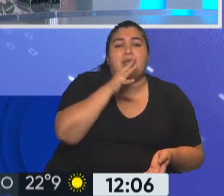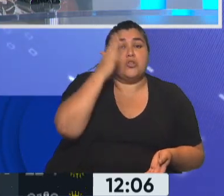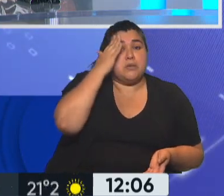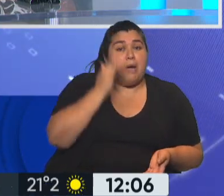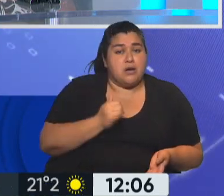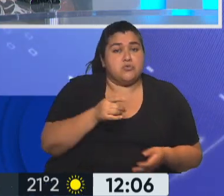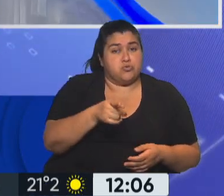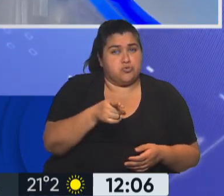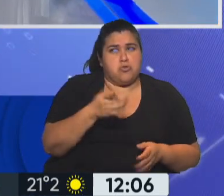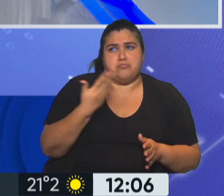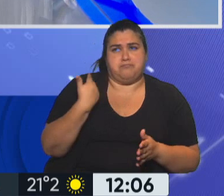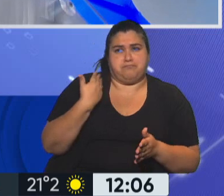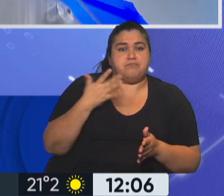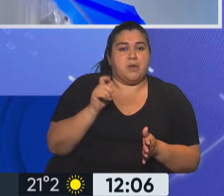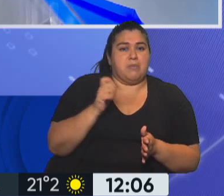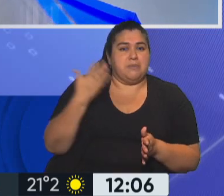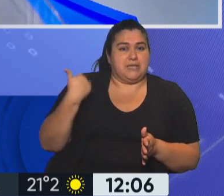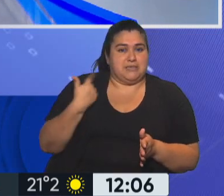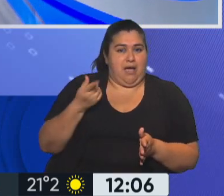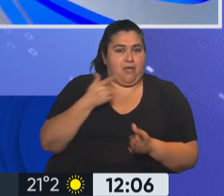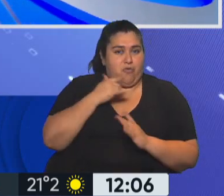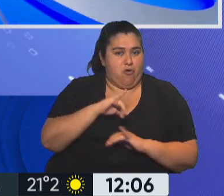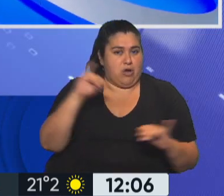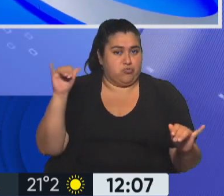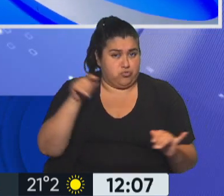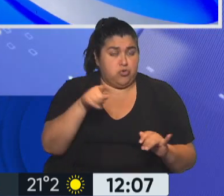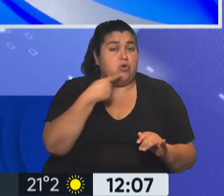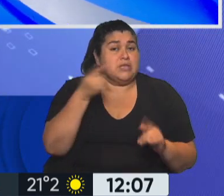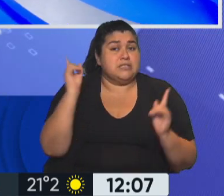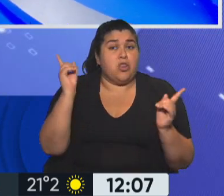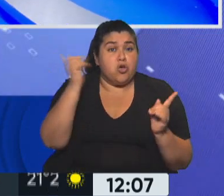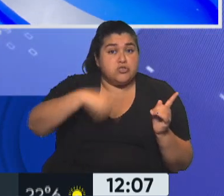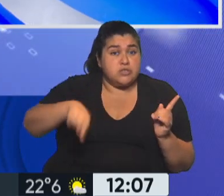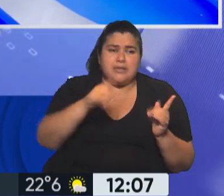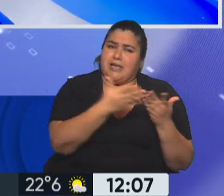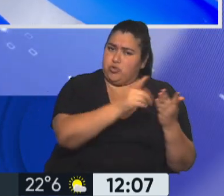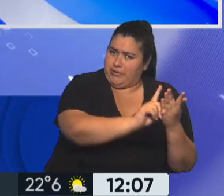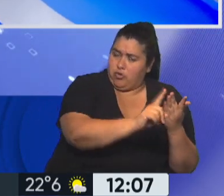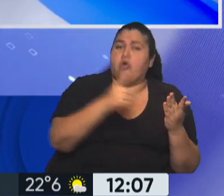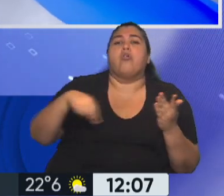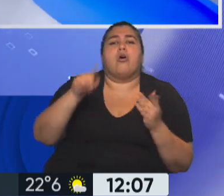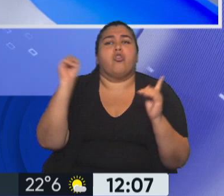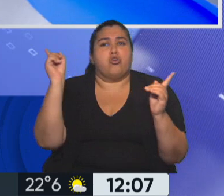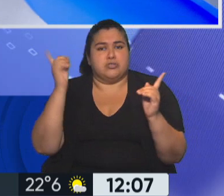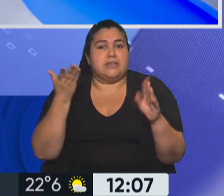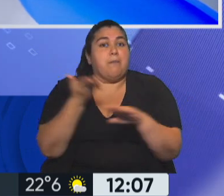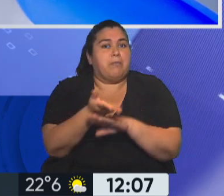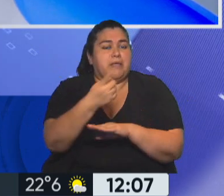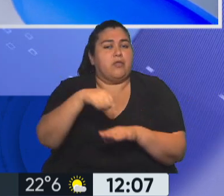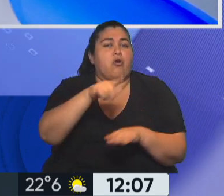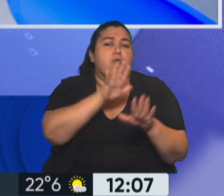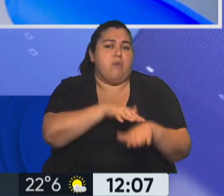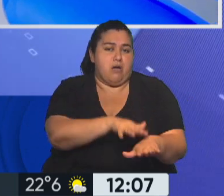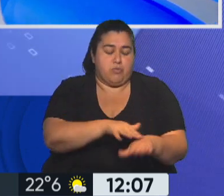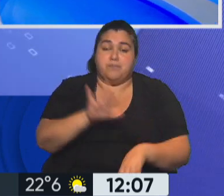marzo, del mes pasado, cuando los docentes, no los estudiantes, habían convocado al paro. A ver, el vicerrector de